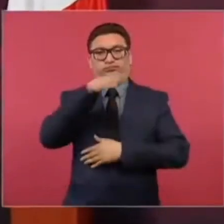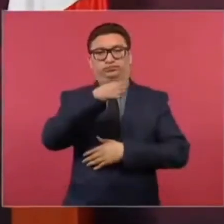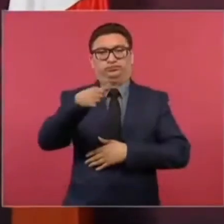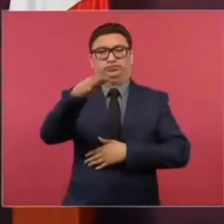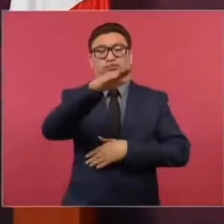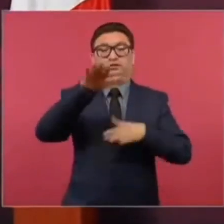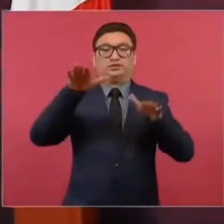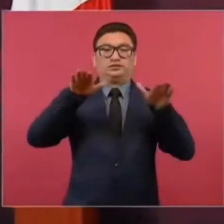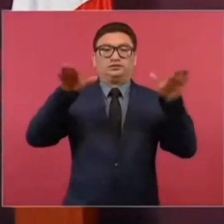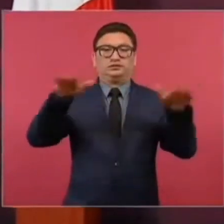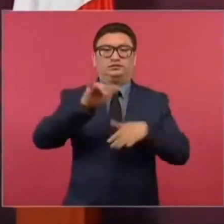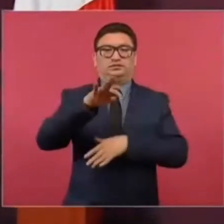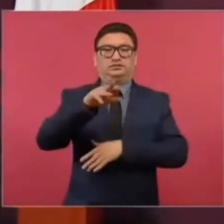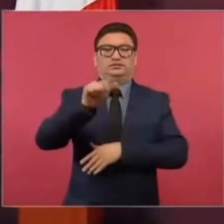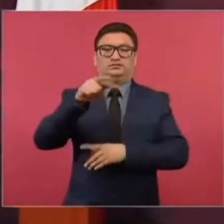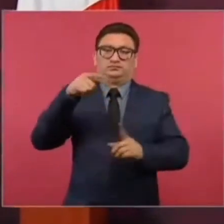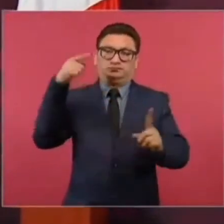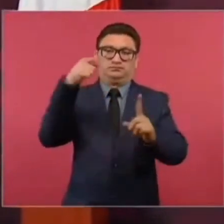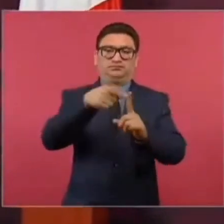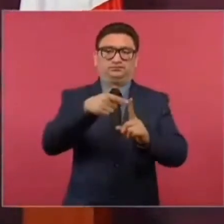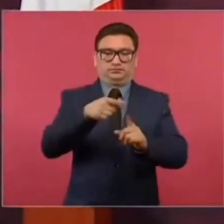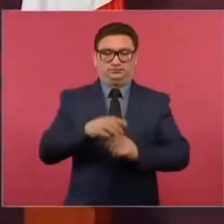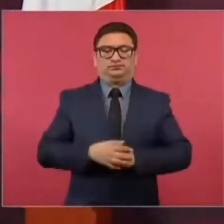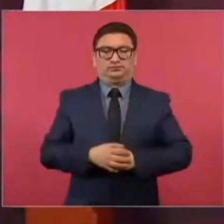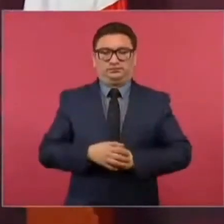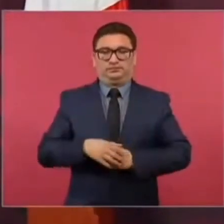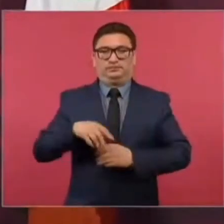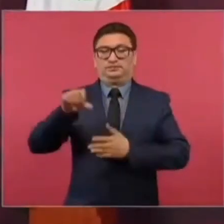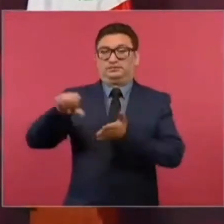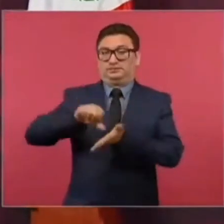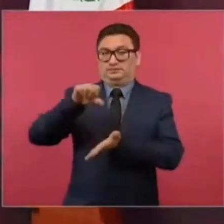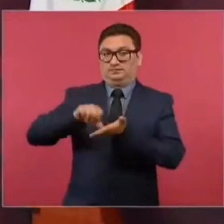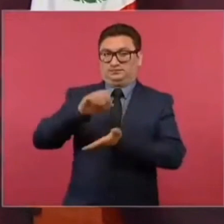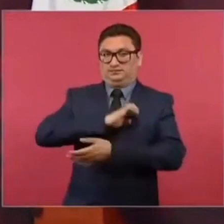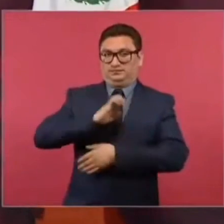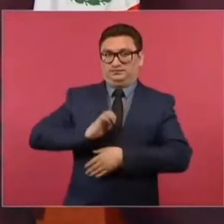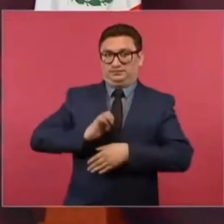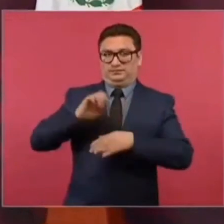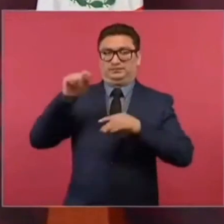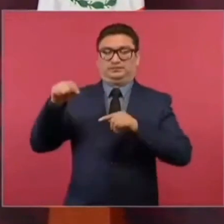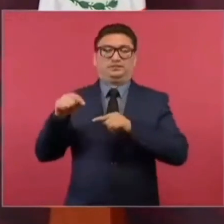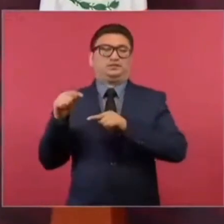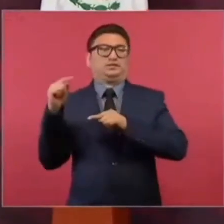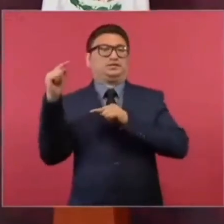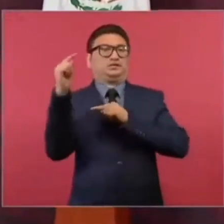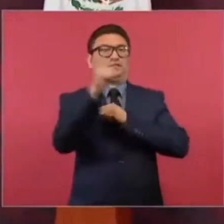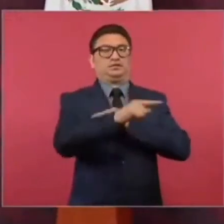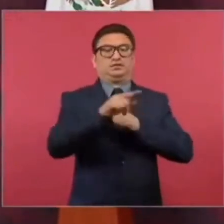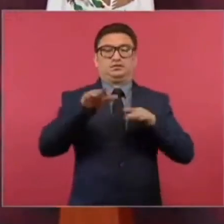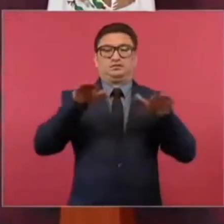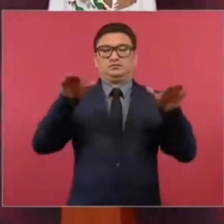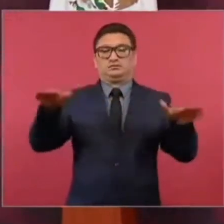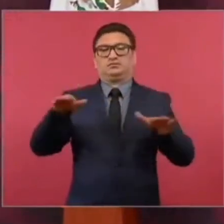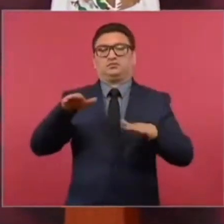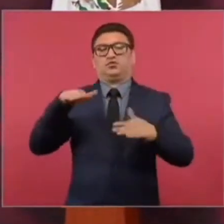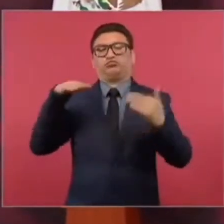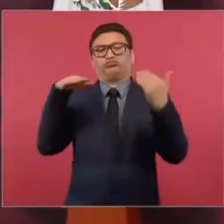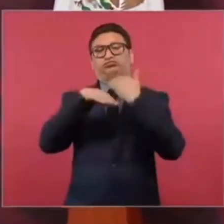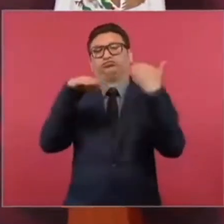el aeropuerto. Del centro de Ecatepec al aeropuerto, por esa